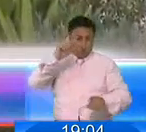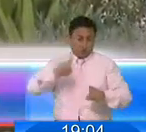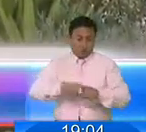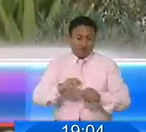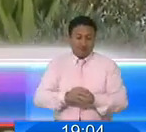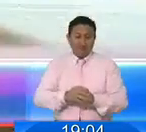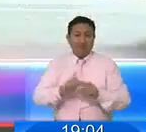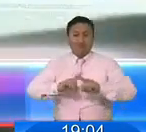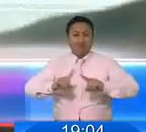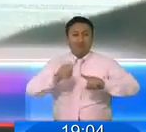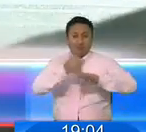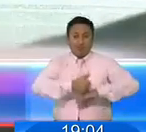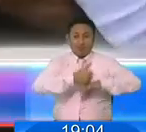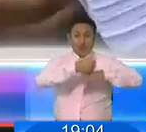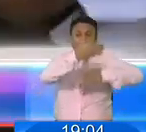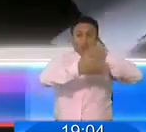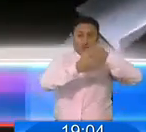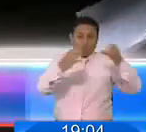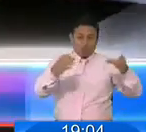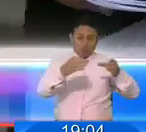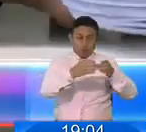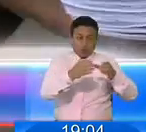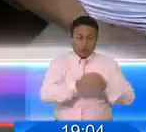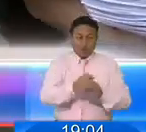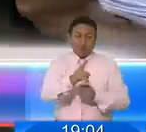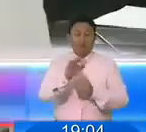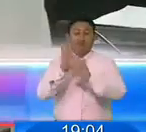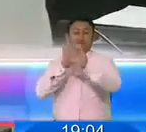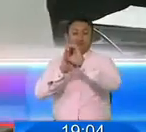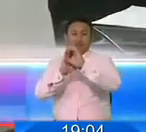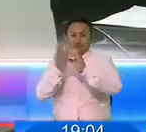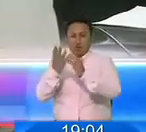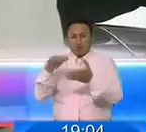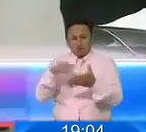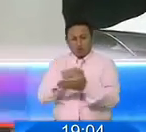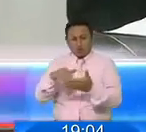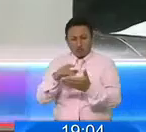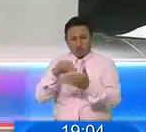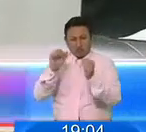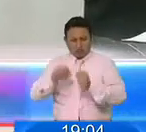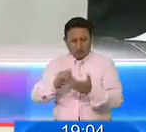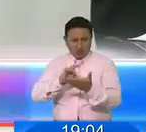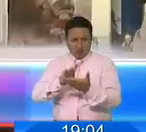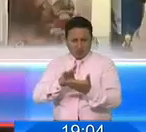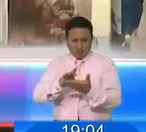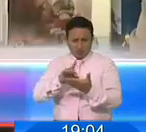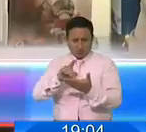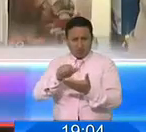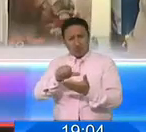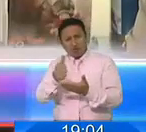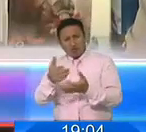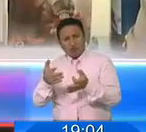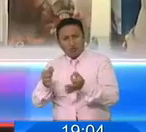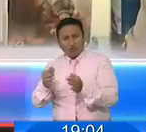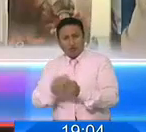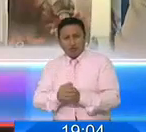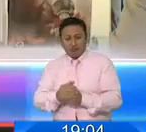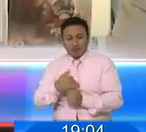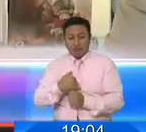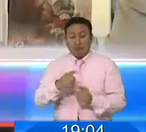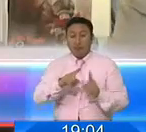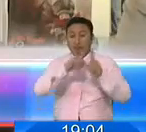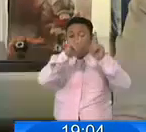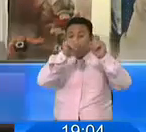corte y hay dudas de que se puede eliminar por consulta el consejo de participación ciudadana no hay otro camino no consultar sobre la